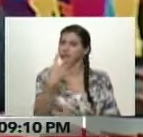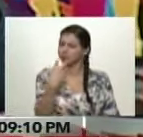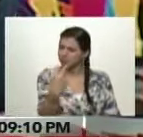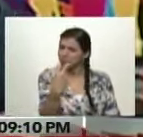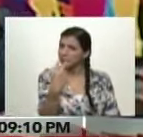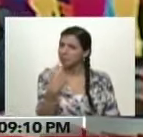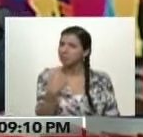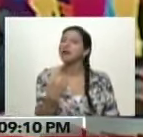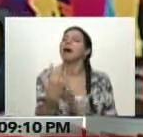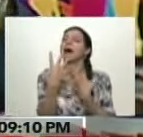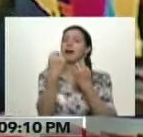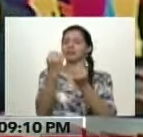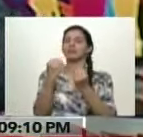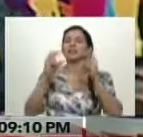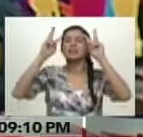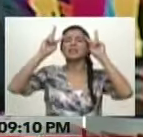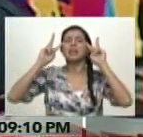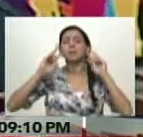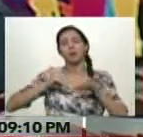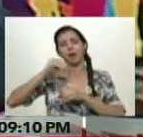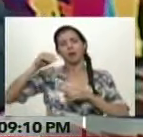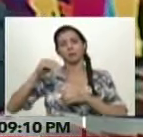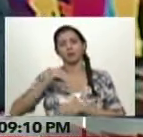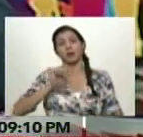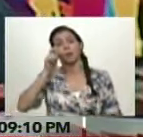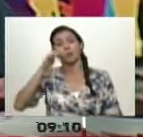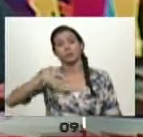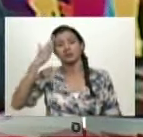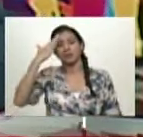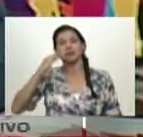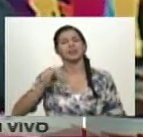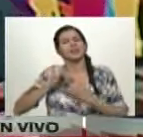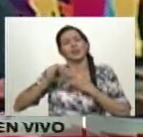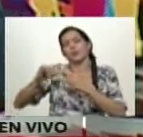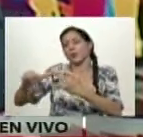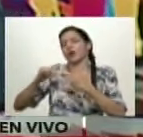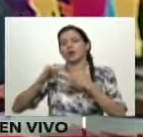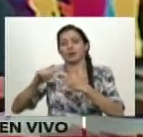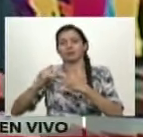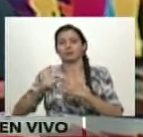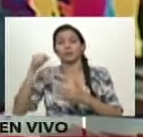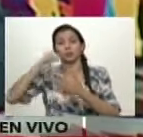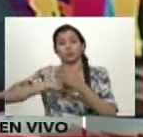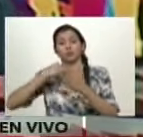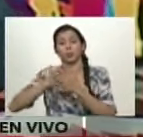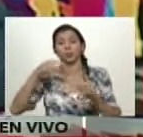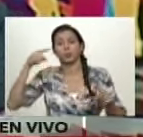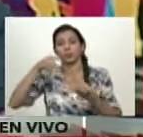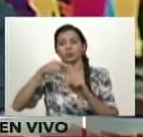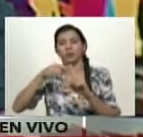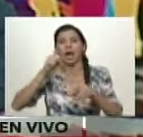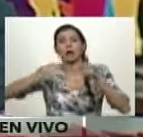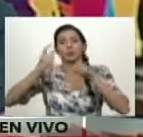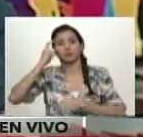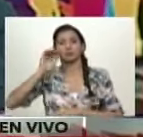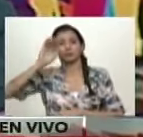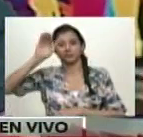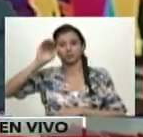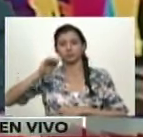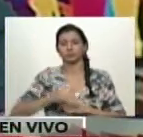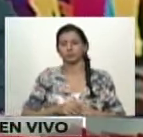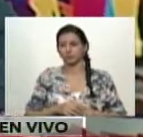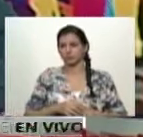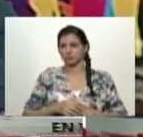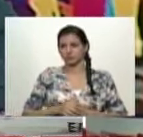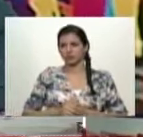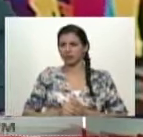pueblos del mundo saben que nosotros somos iguales a ellos y estamos luchando por los que ellos algún día sueñan tener, por tener